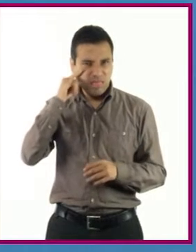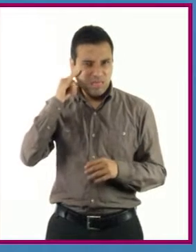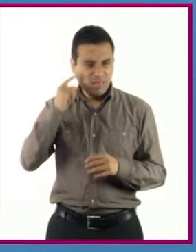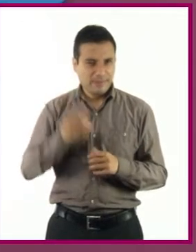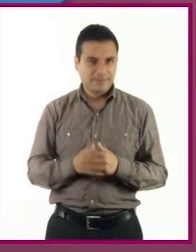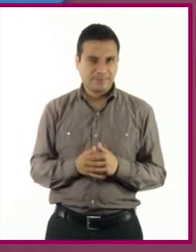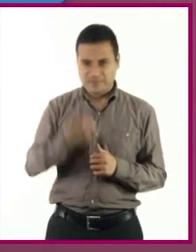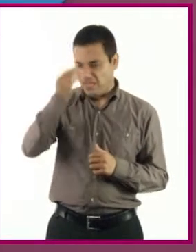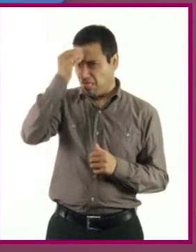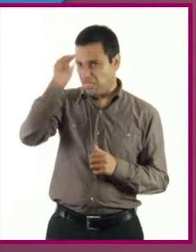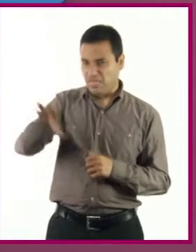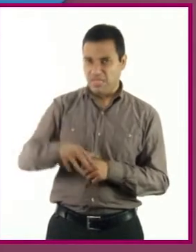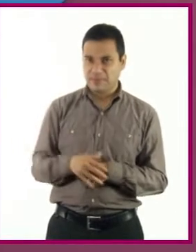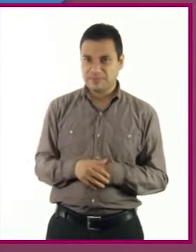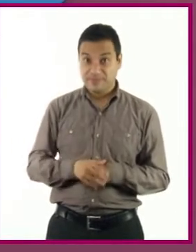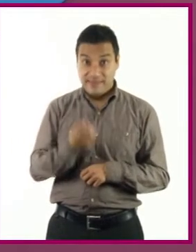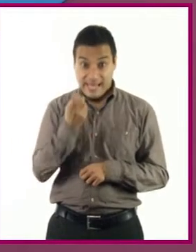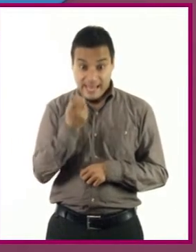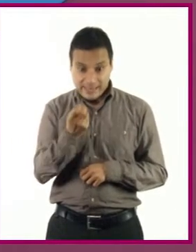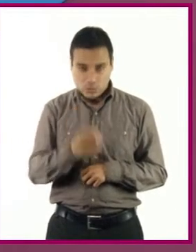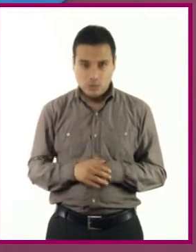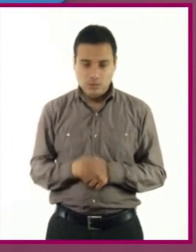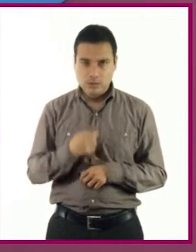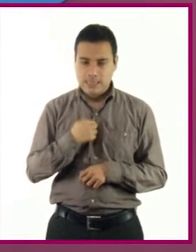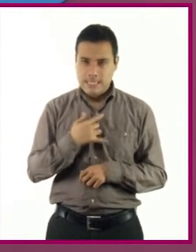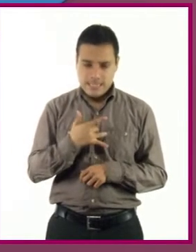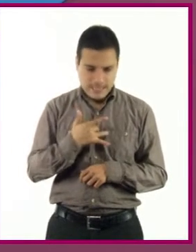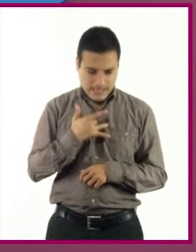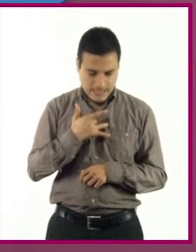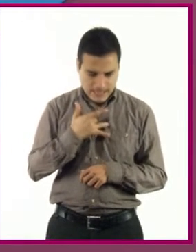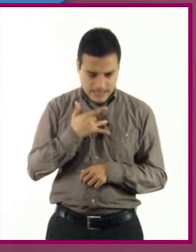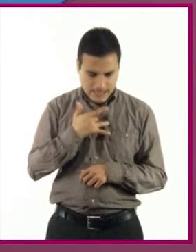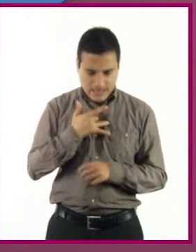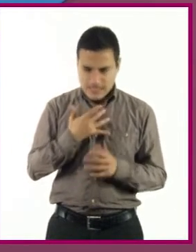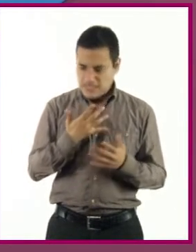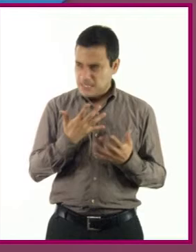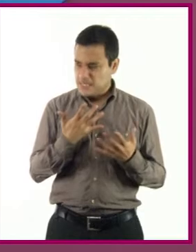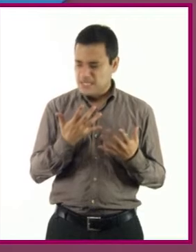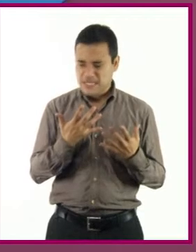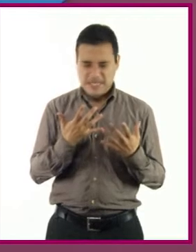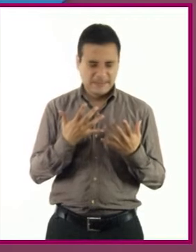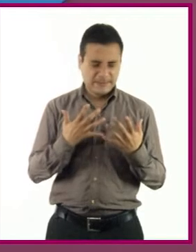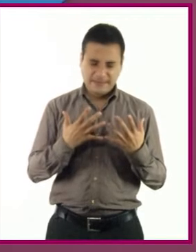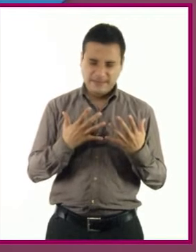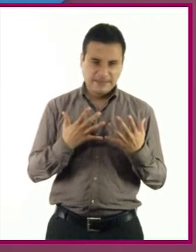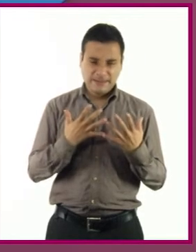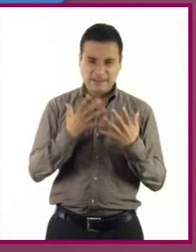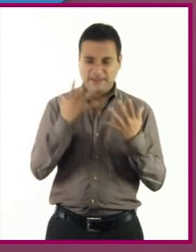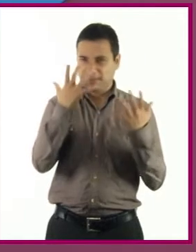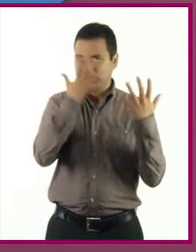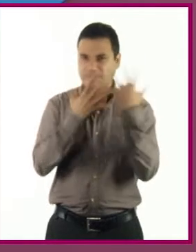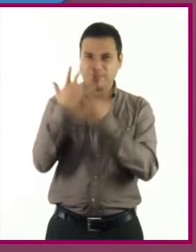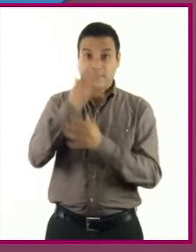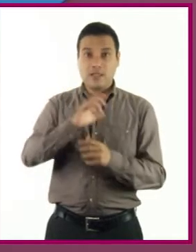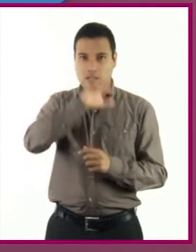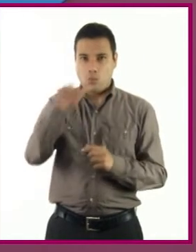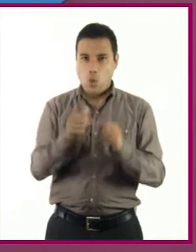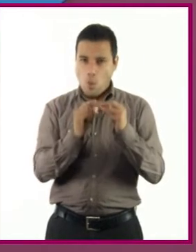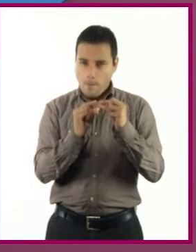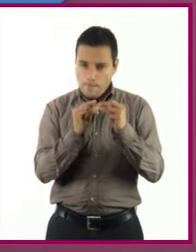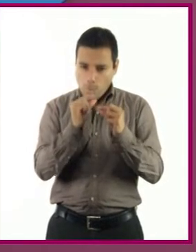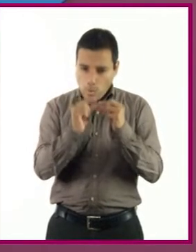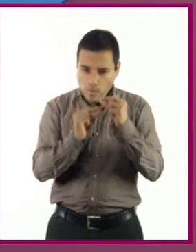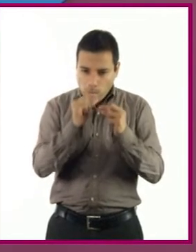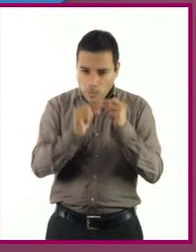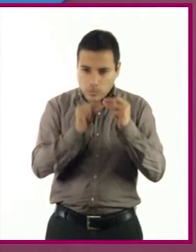desvergüenzas. Eso hizo germinar en mi alma ideas vagas y confusas. Pero a medida que me fui instruyendo, se